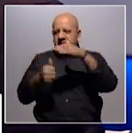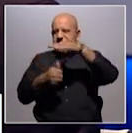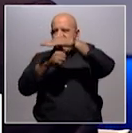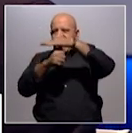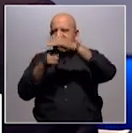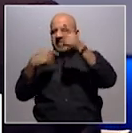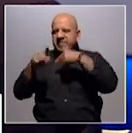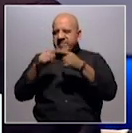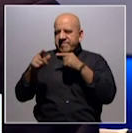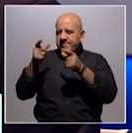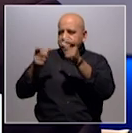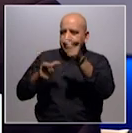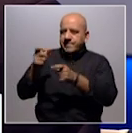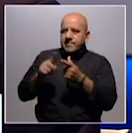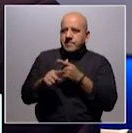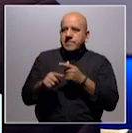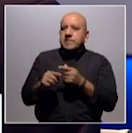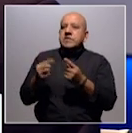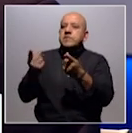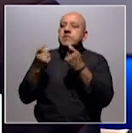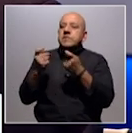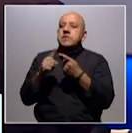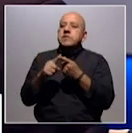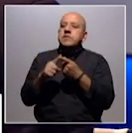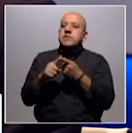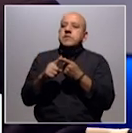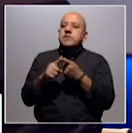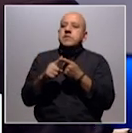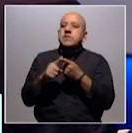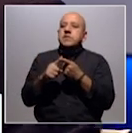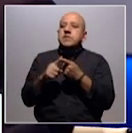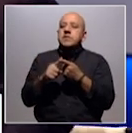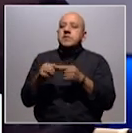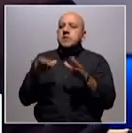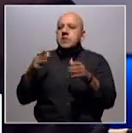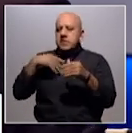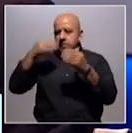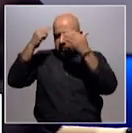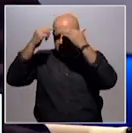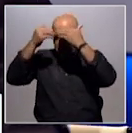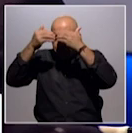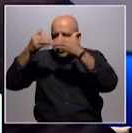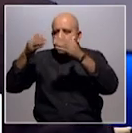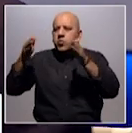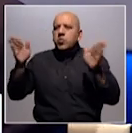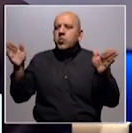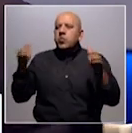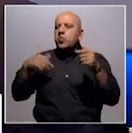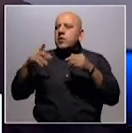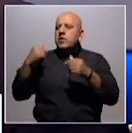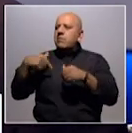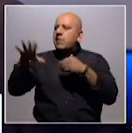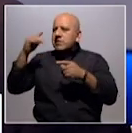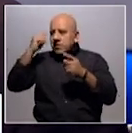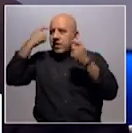pero ciudadano y que necesita de más este apertura de más pluralidad